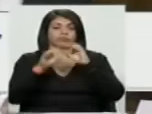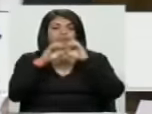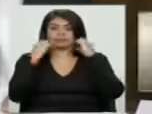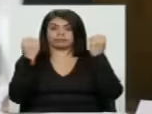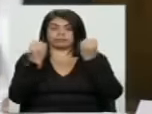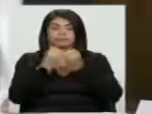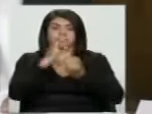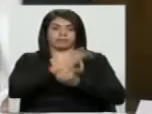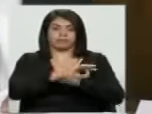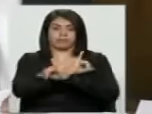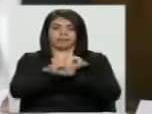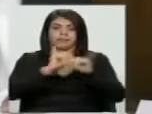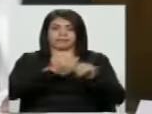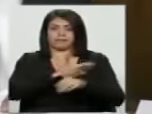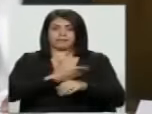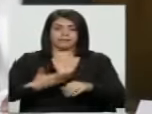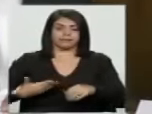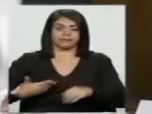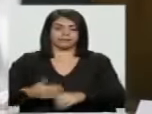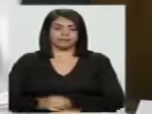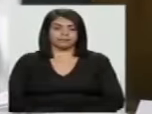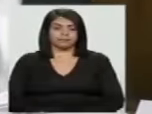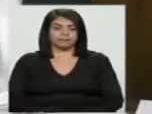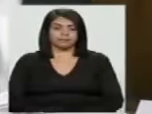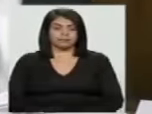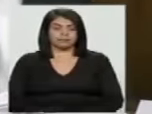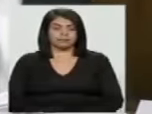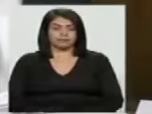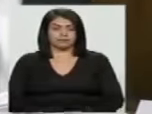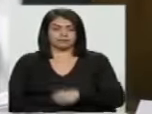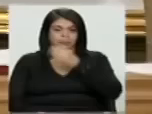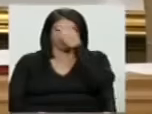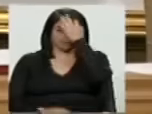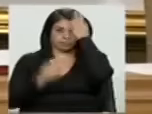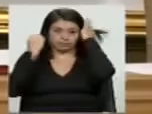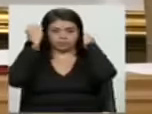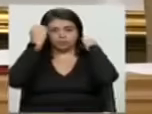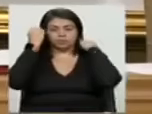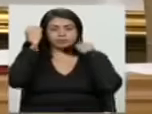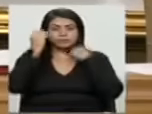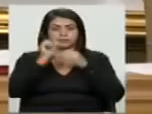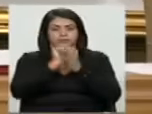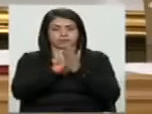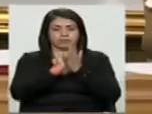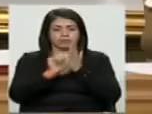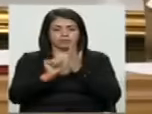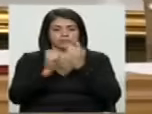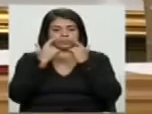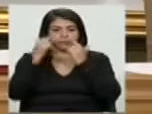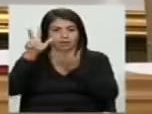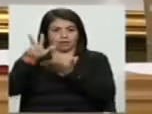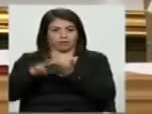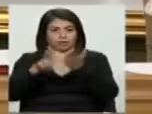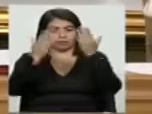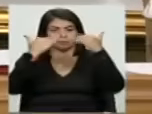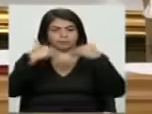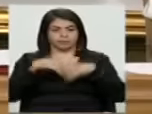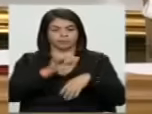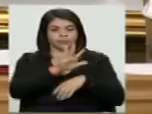organización social. Es todo, presidente. En consideración al artículo. Aprobado.